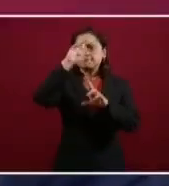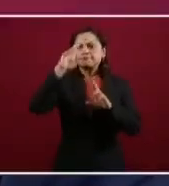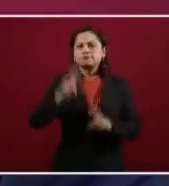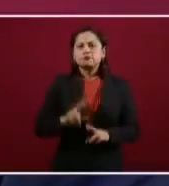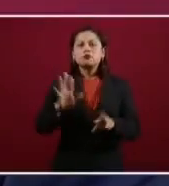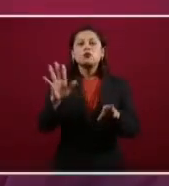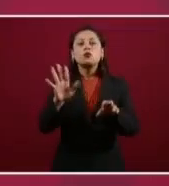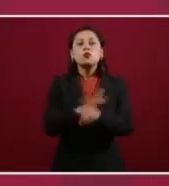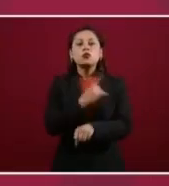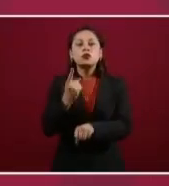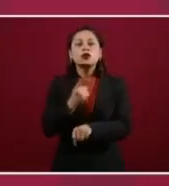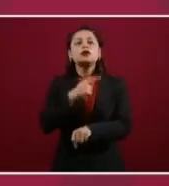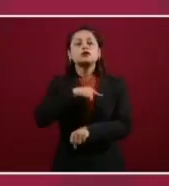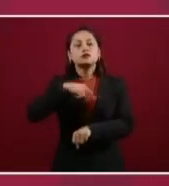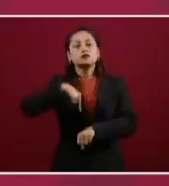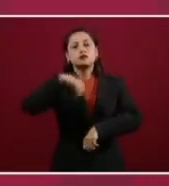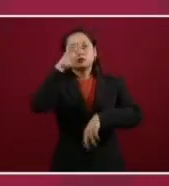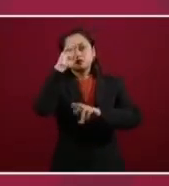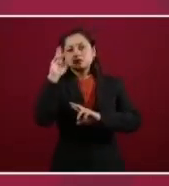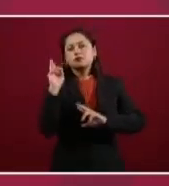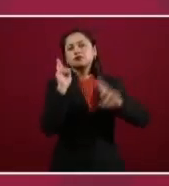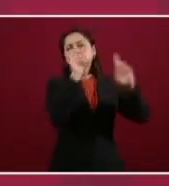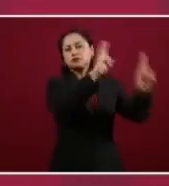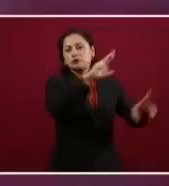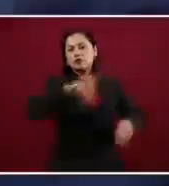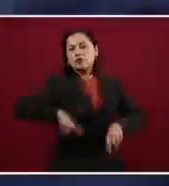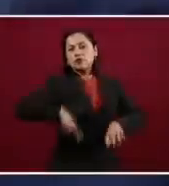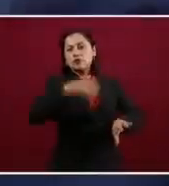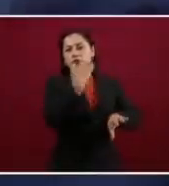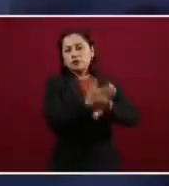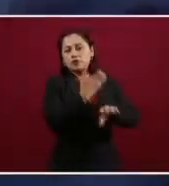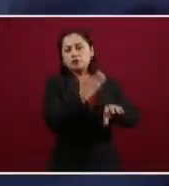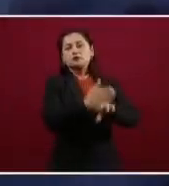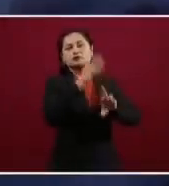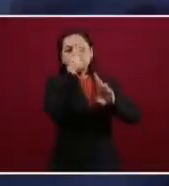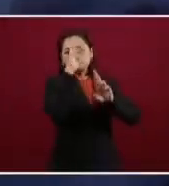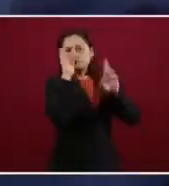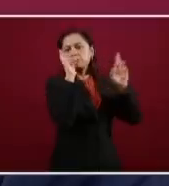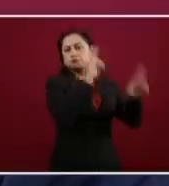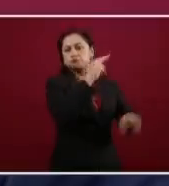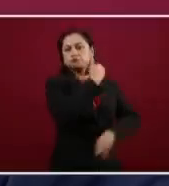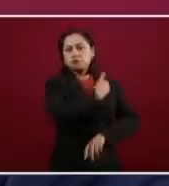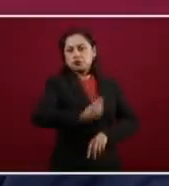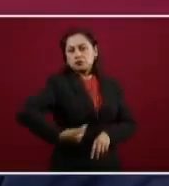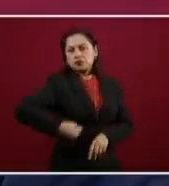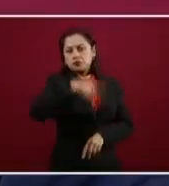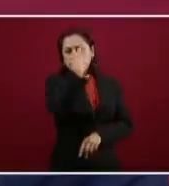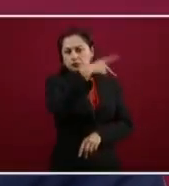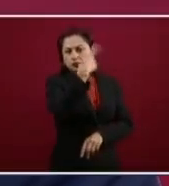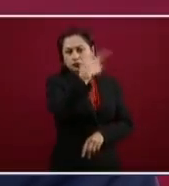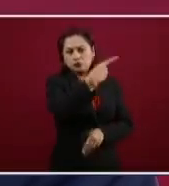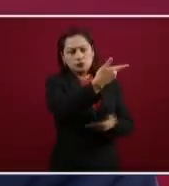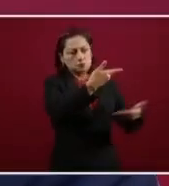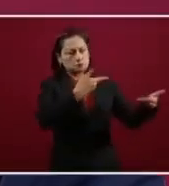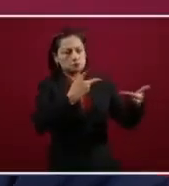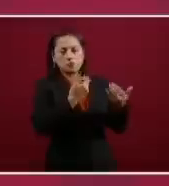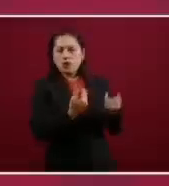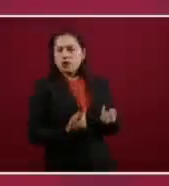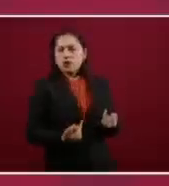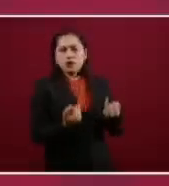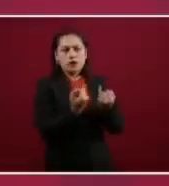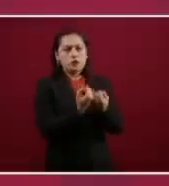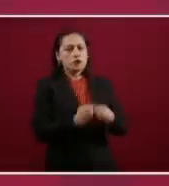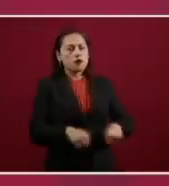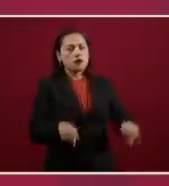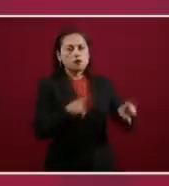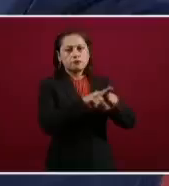el gobierno eeuu y respetamos a su presidente hay respeto mutuo quisieran